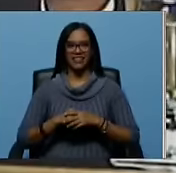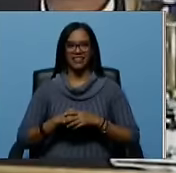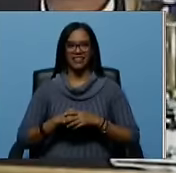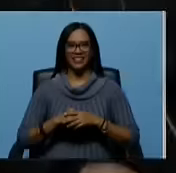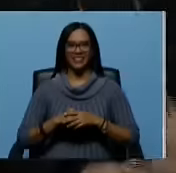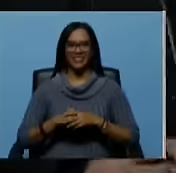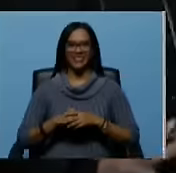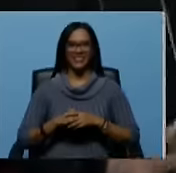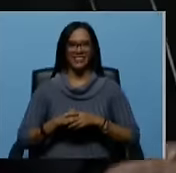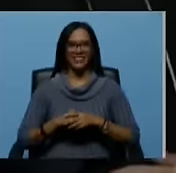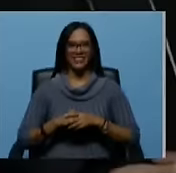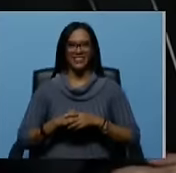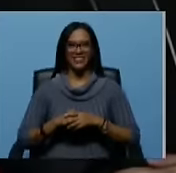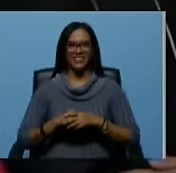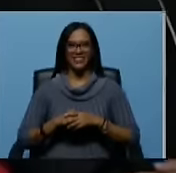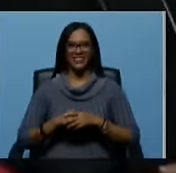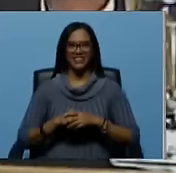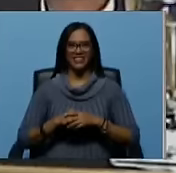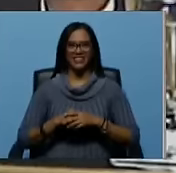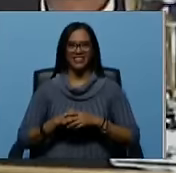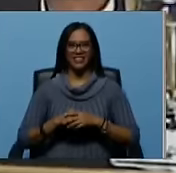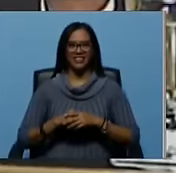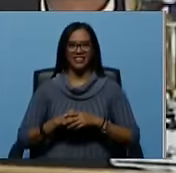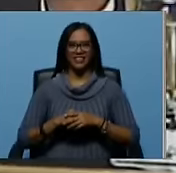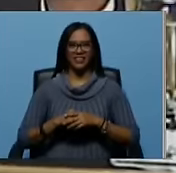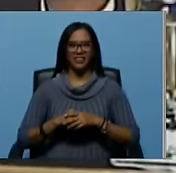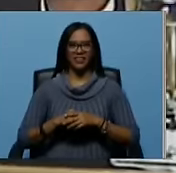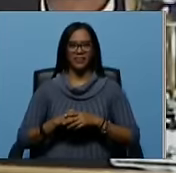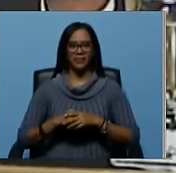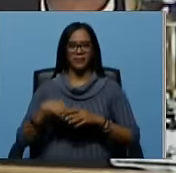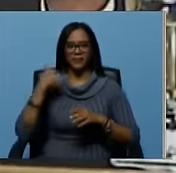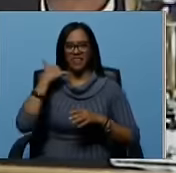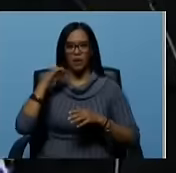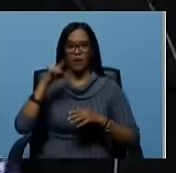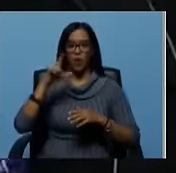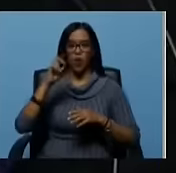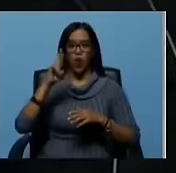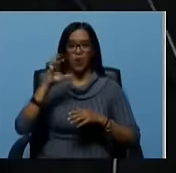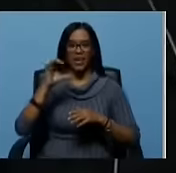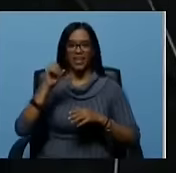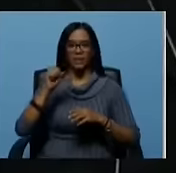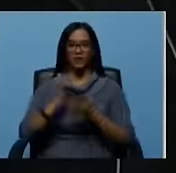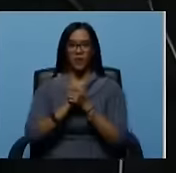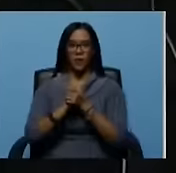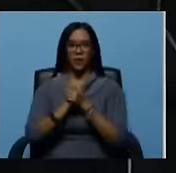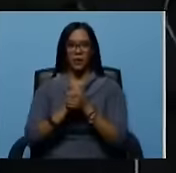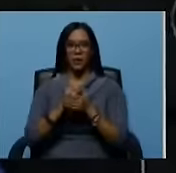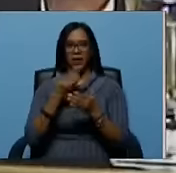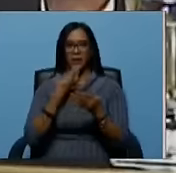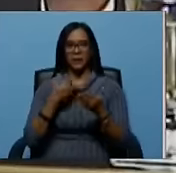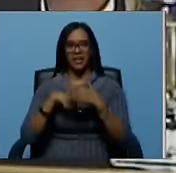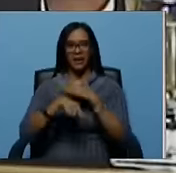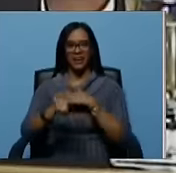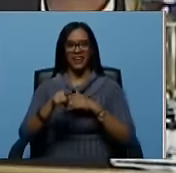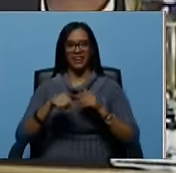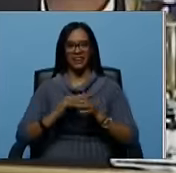¿Ah? No, me llamó Lorenzo Mendoza para que los dejara entrar. Amigo.